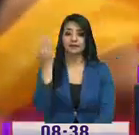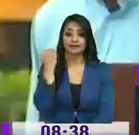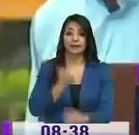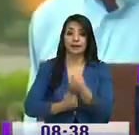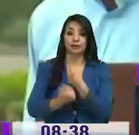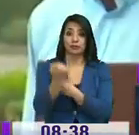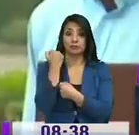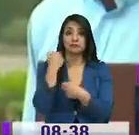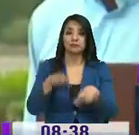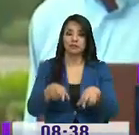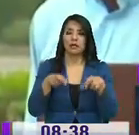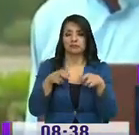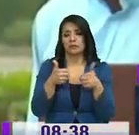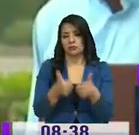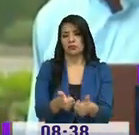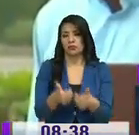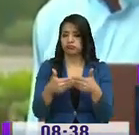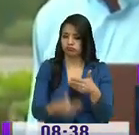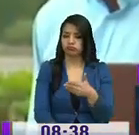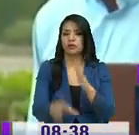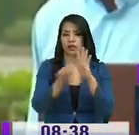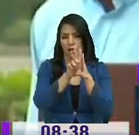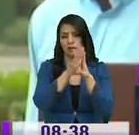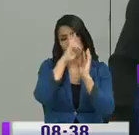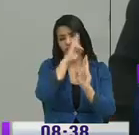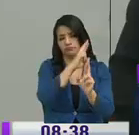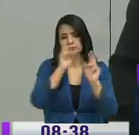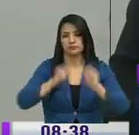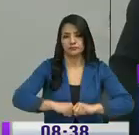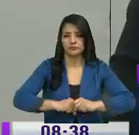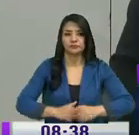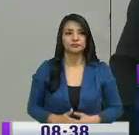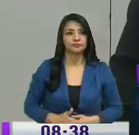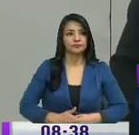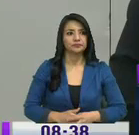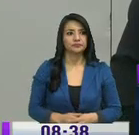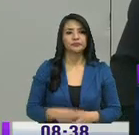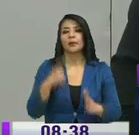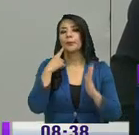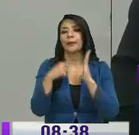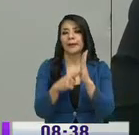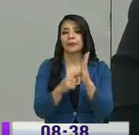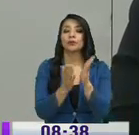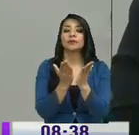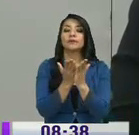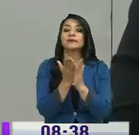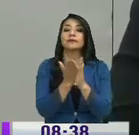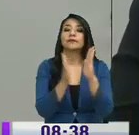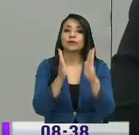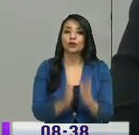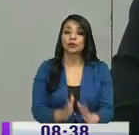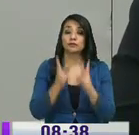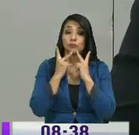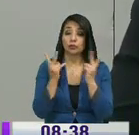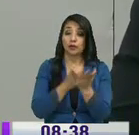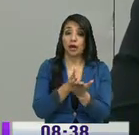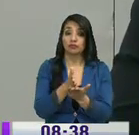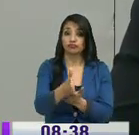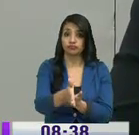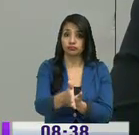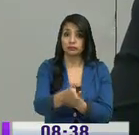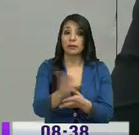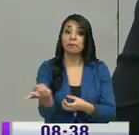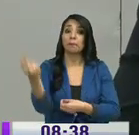el permiso fue procedente y se mantuvo dentro de la legalidad. Cuando los servidores de carrera se postulen para participar como candidatos a elección